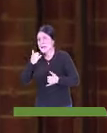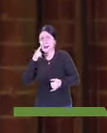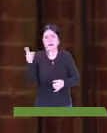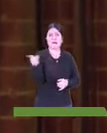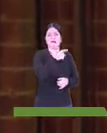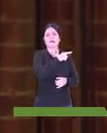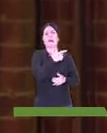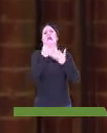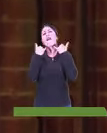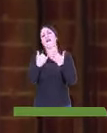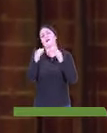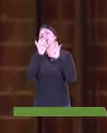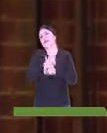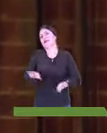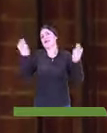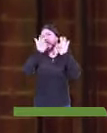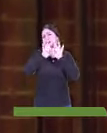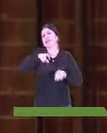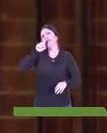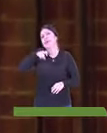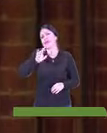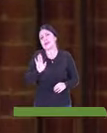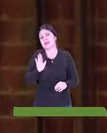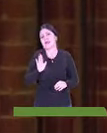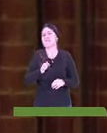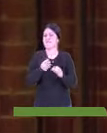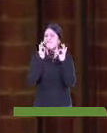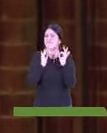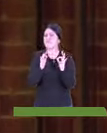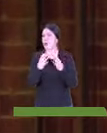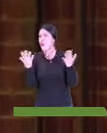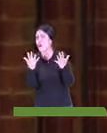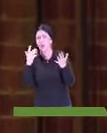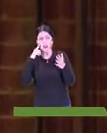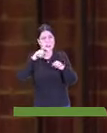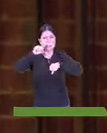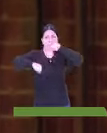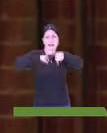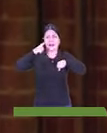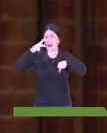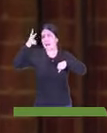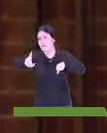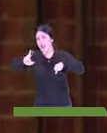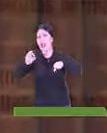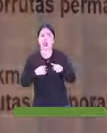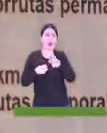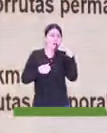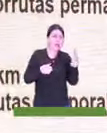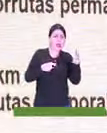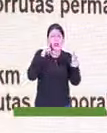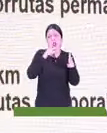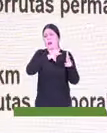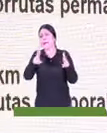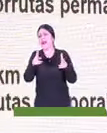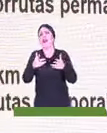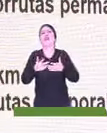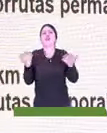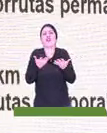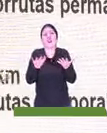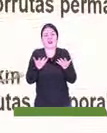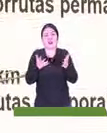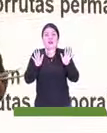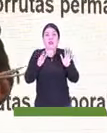eso la importancia de entonces entender en dónde realmente debe ir ubicada la bicicleta. Cuando reducimos estas interacciones, aunque parezca que